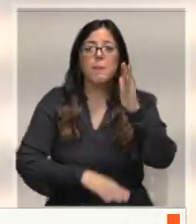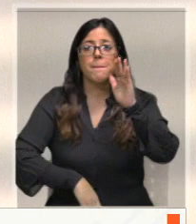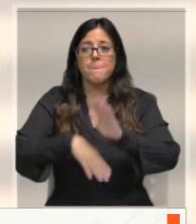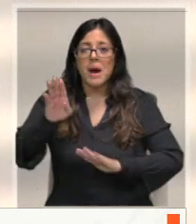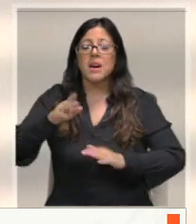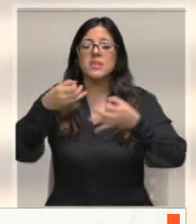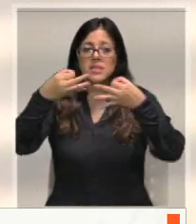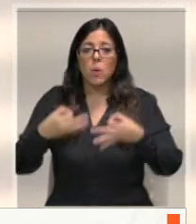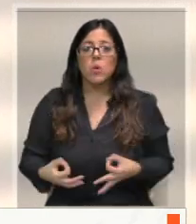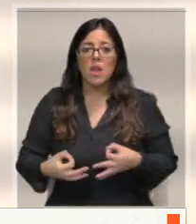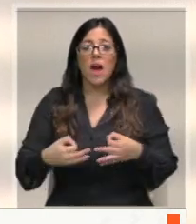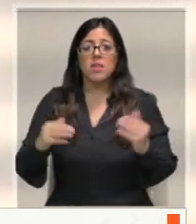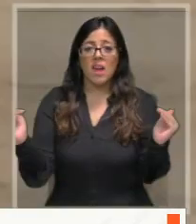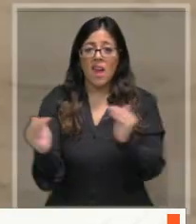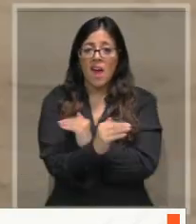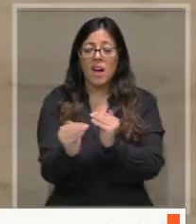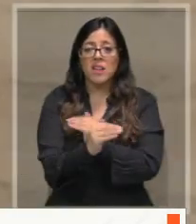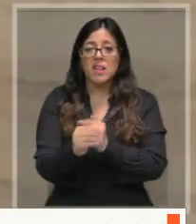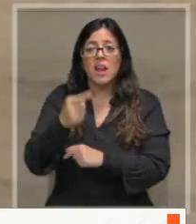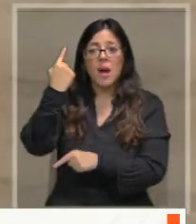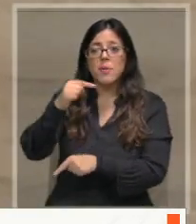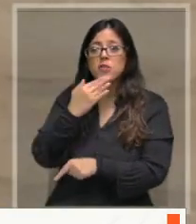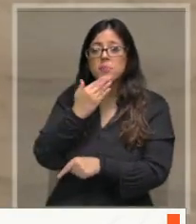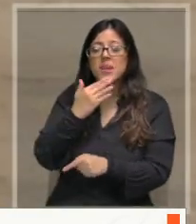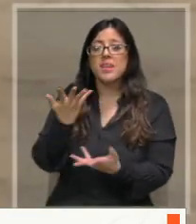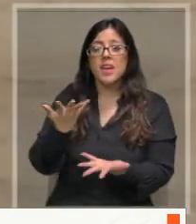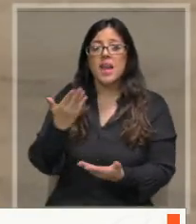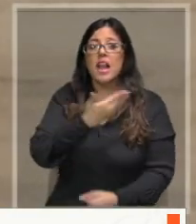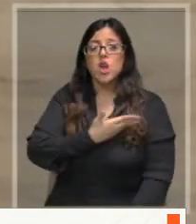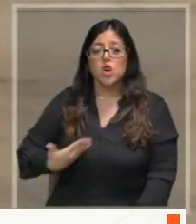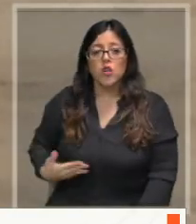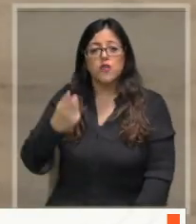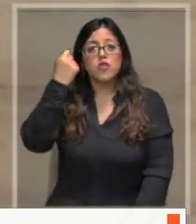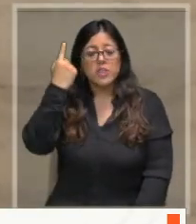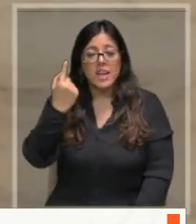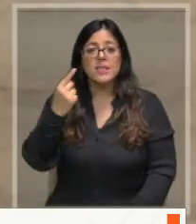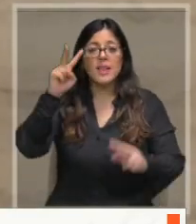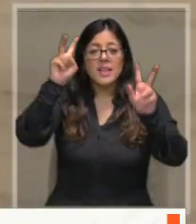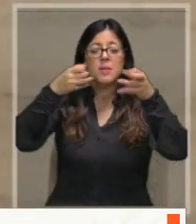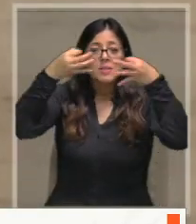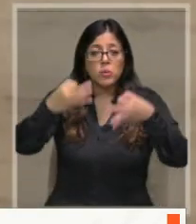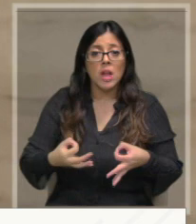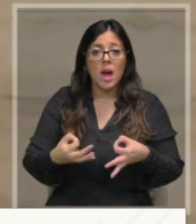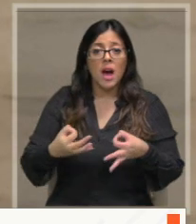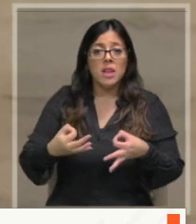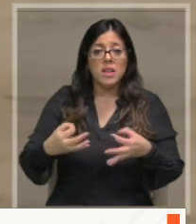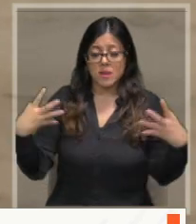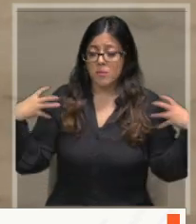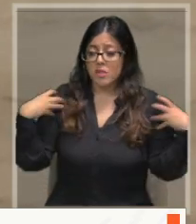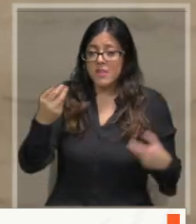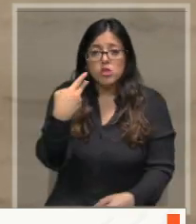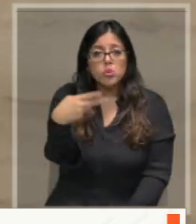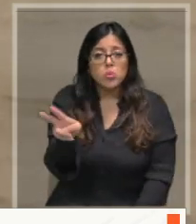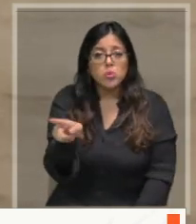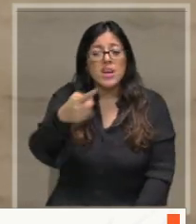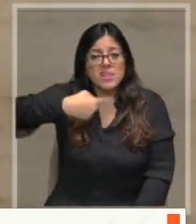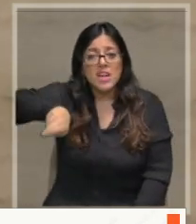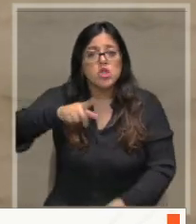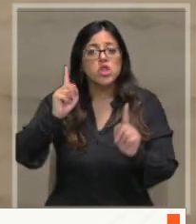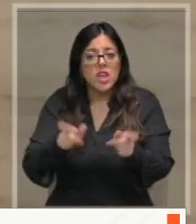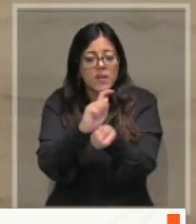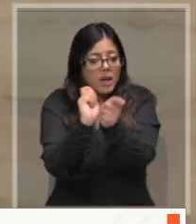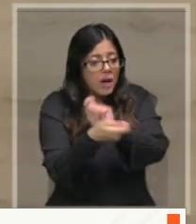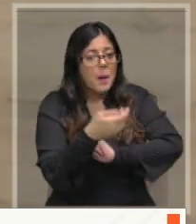seguridad en carreteras. Pero también que el gobierno entienda que la seguridad depende de ellos y que son ellos quienes tienen que mejorar